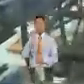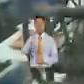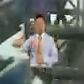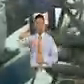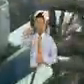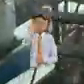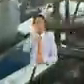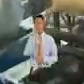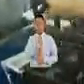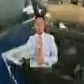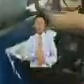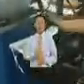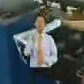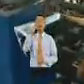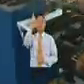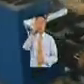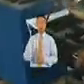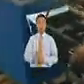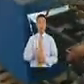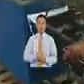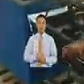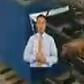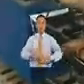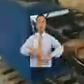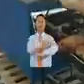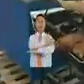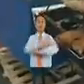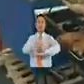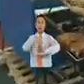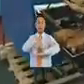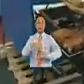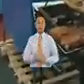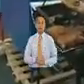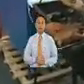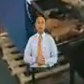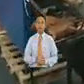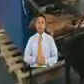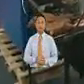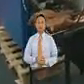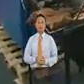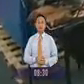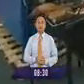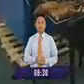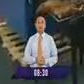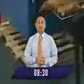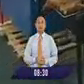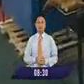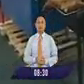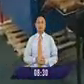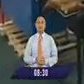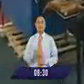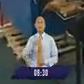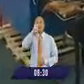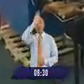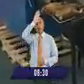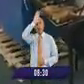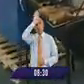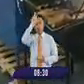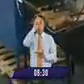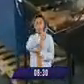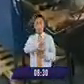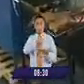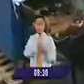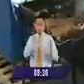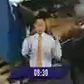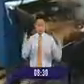pero les digo bien, ¿dónde queda? La Plaza Cívica Eloy Alfaro queda entre la avenida, entre la, el sector de la Atahualpa y la Villa Flora. Aquí